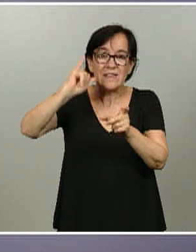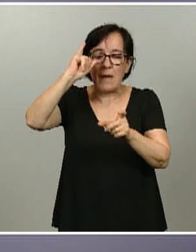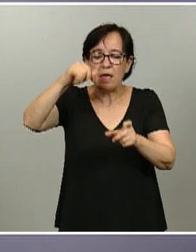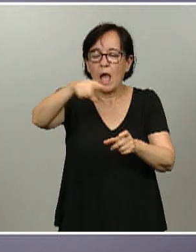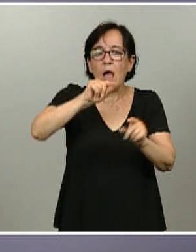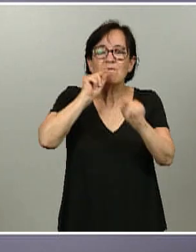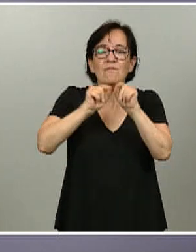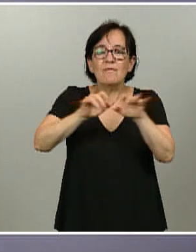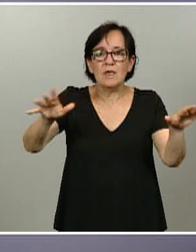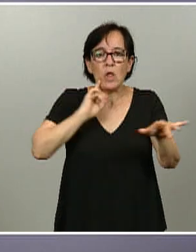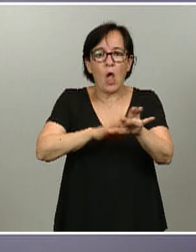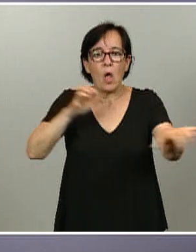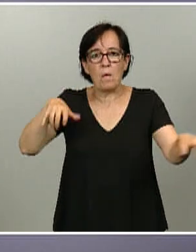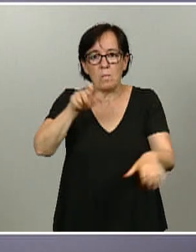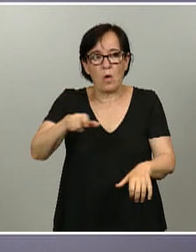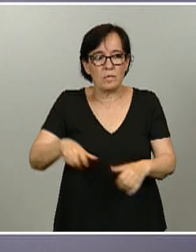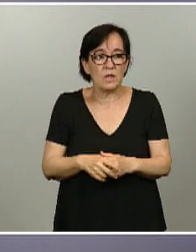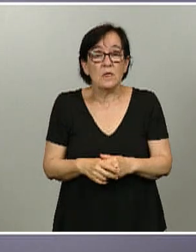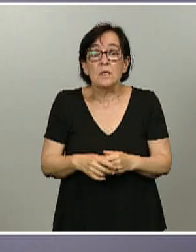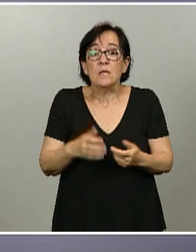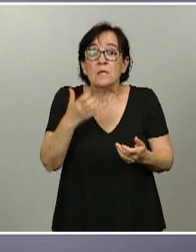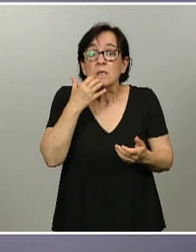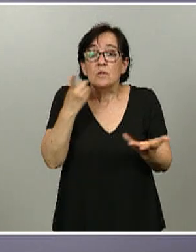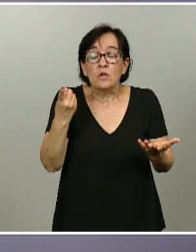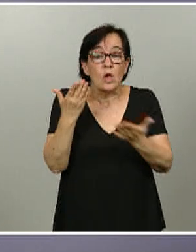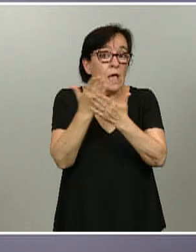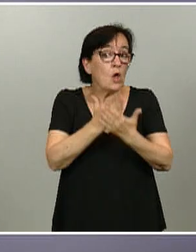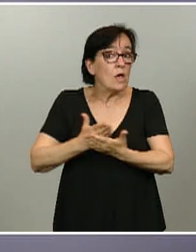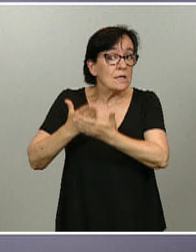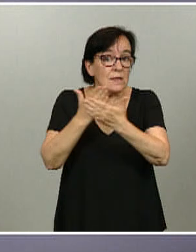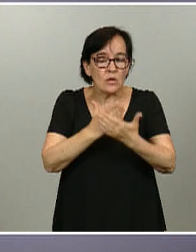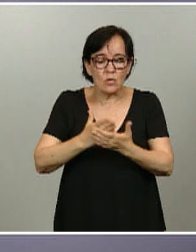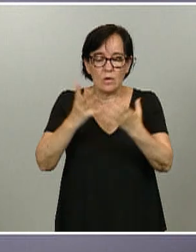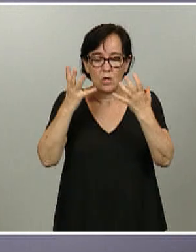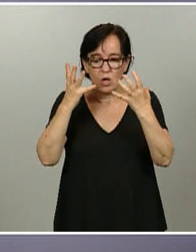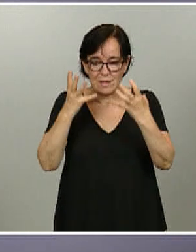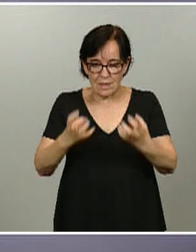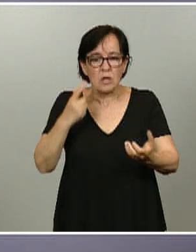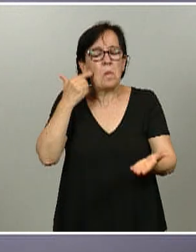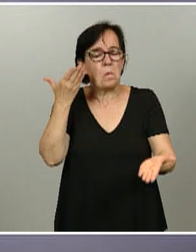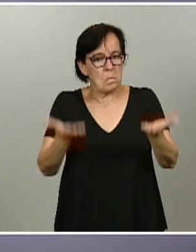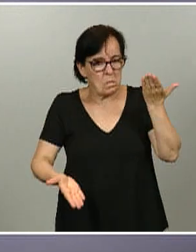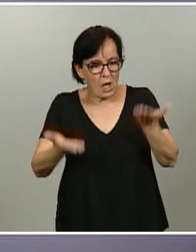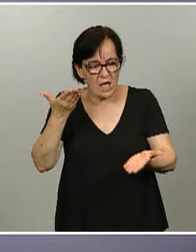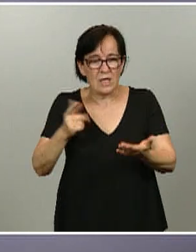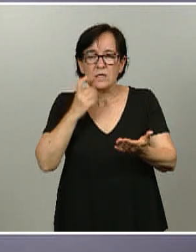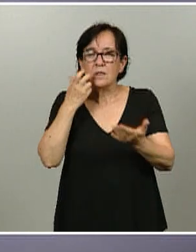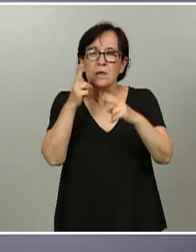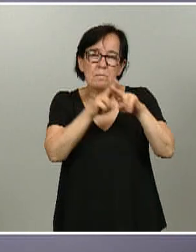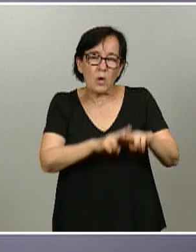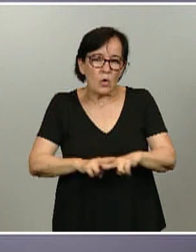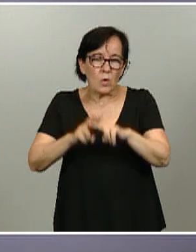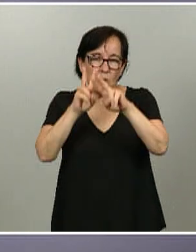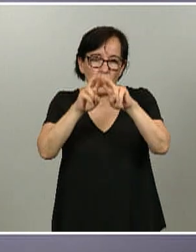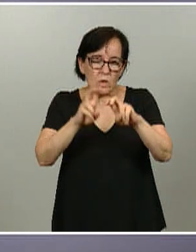población. Si es un estudio serio, lo valoraremos. Si es un estudio que puede